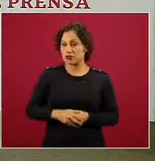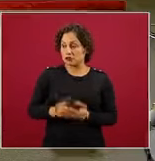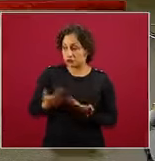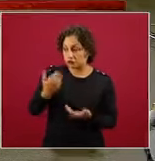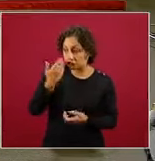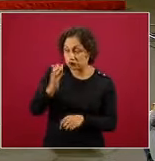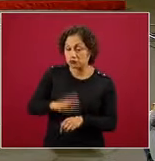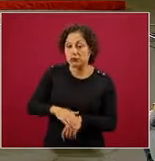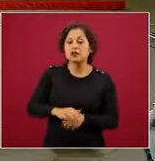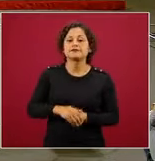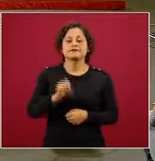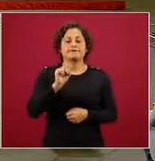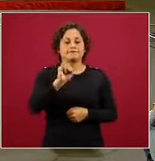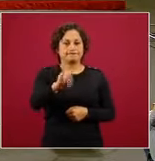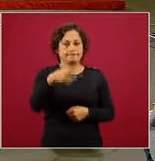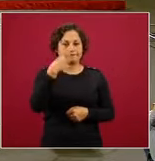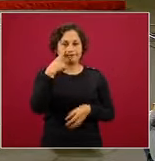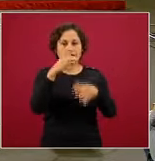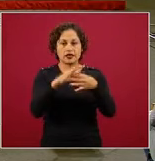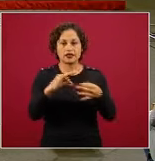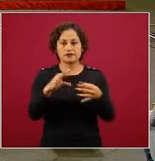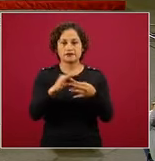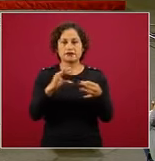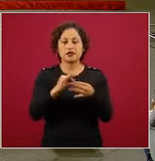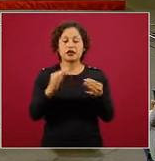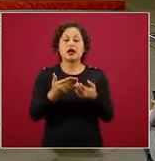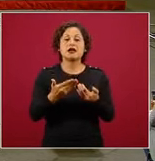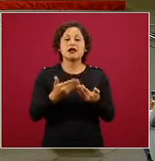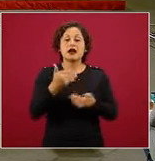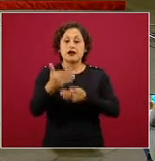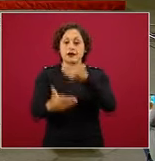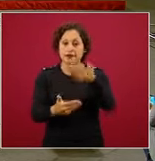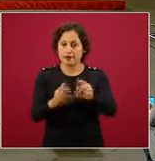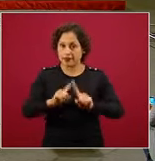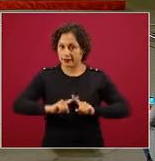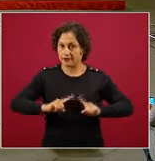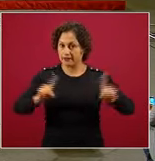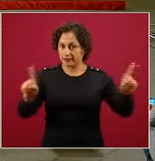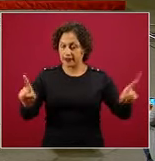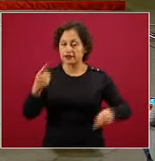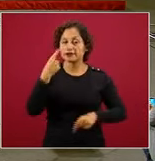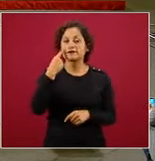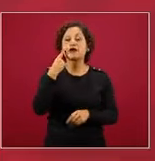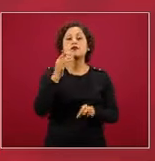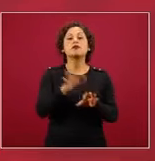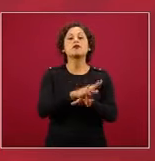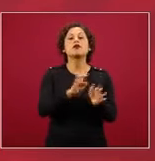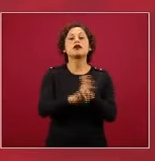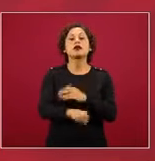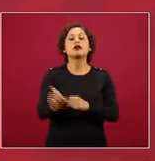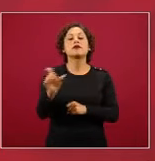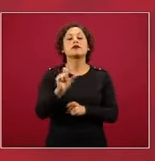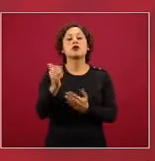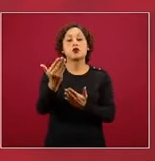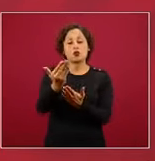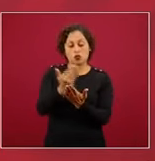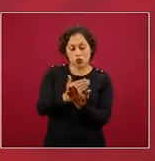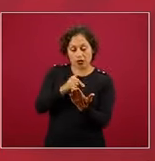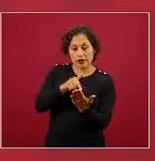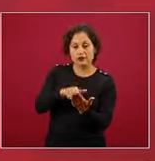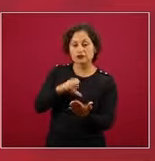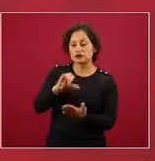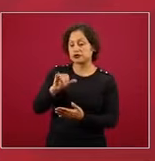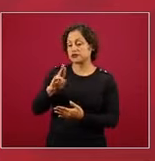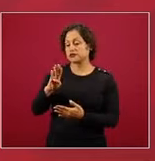que son procedimientos, digamos, diferentes. Cuando nosotros tenemos en el registro en el CISBER de un caso sospechoso,